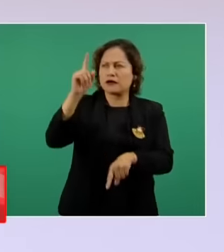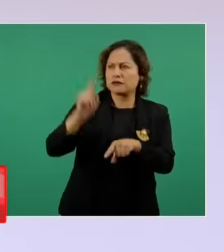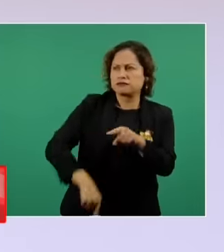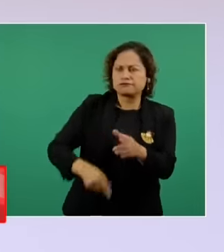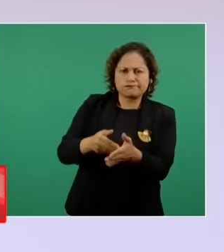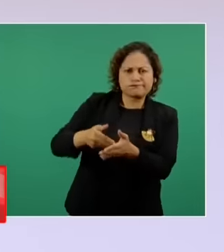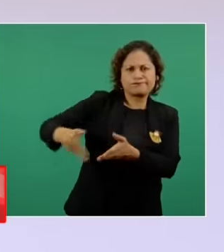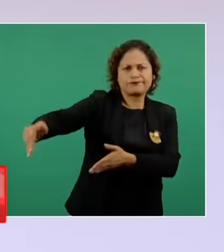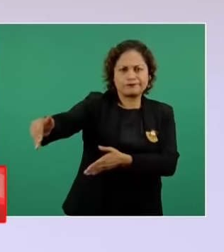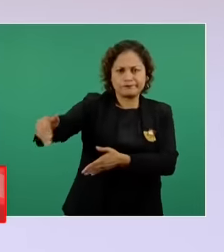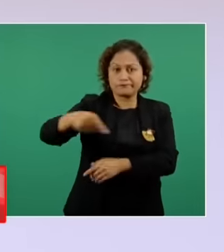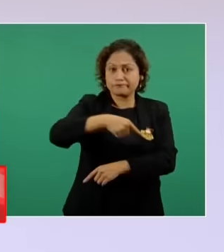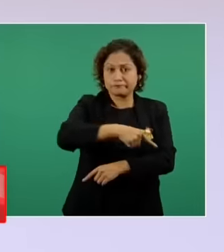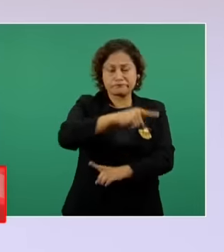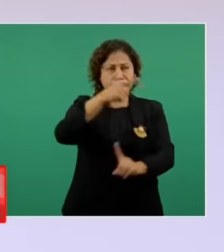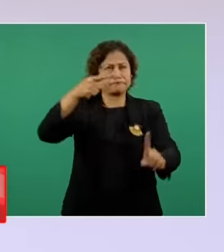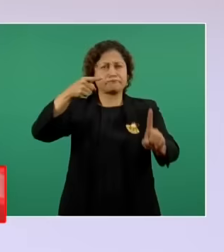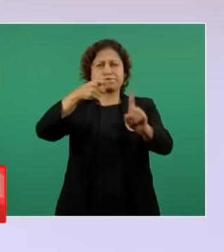Nada